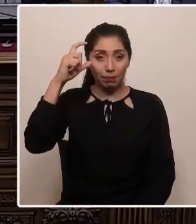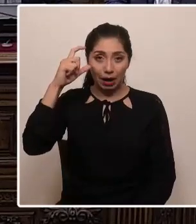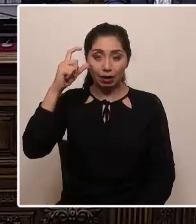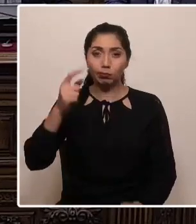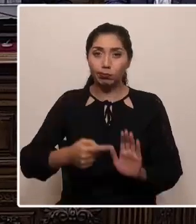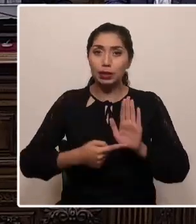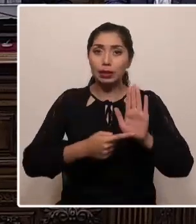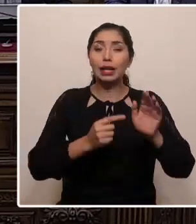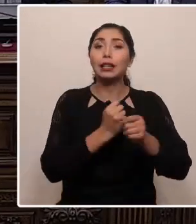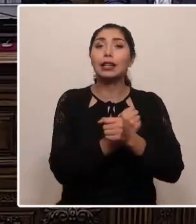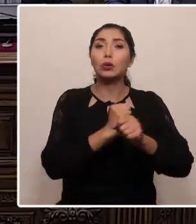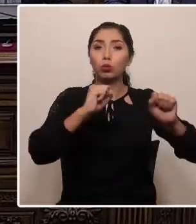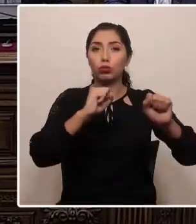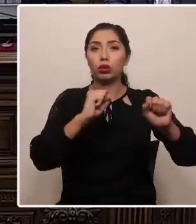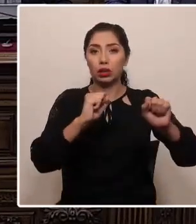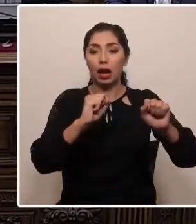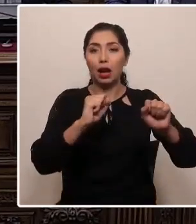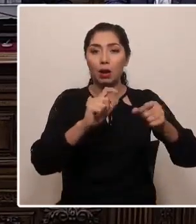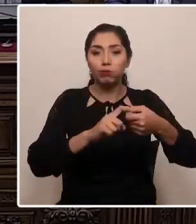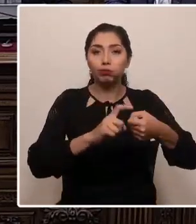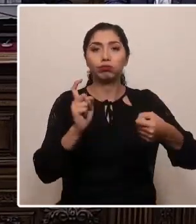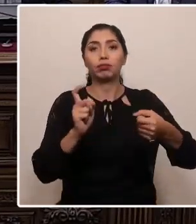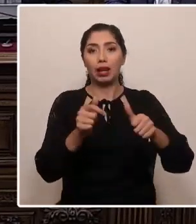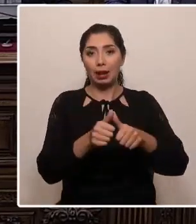su cargo en la mesa directiva.